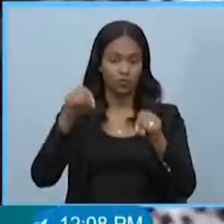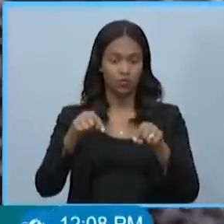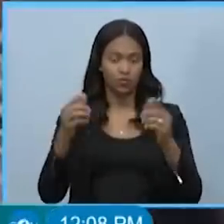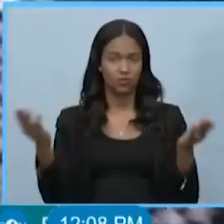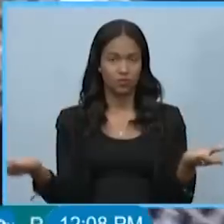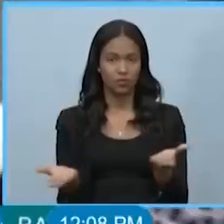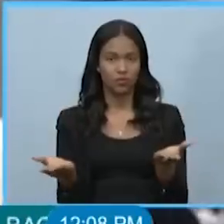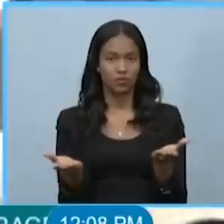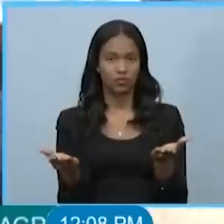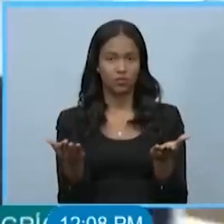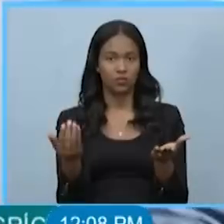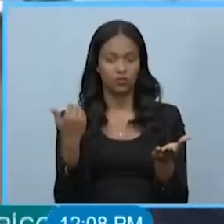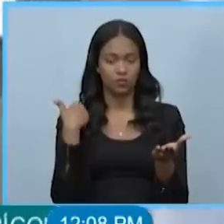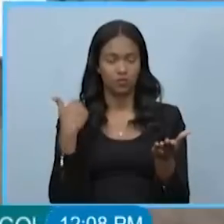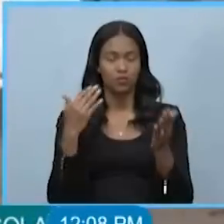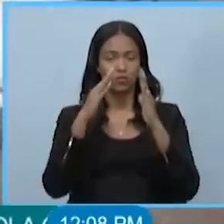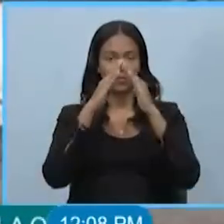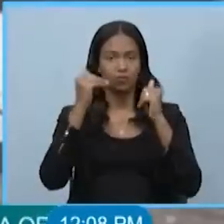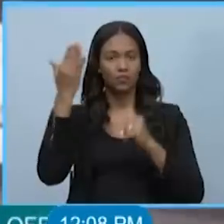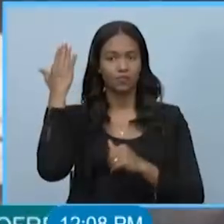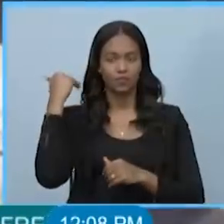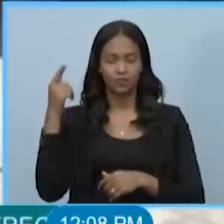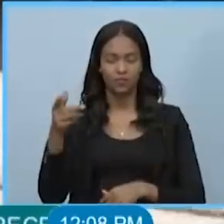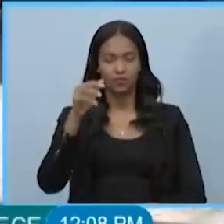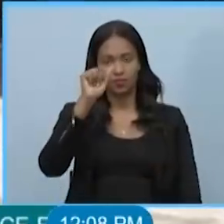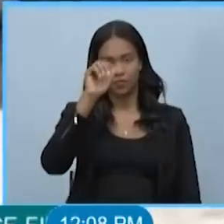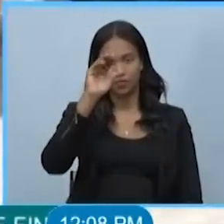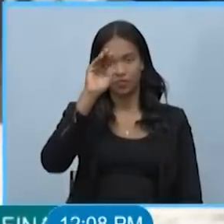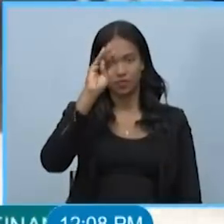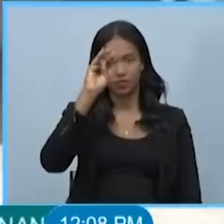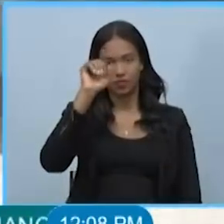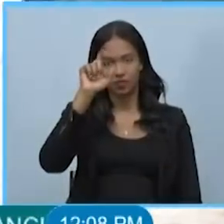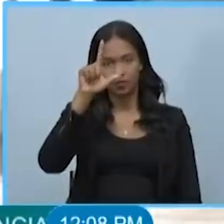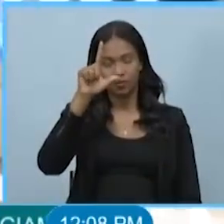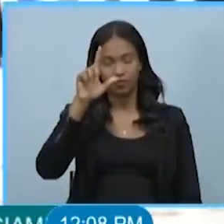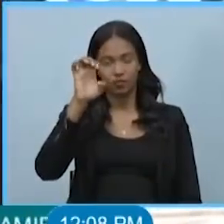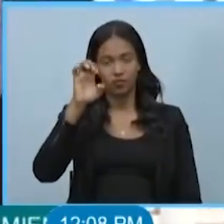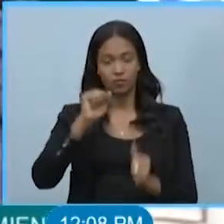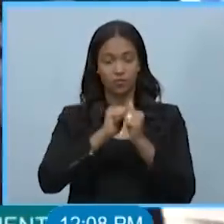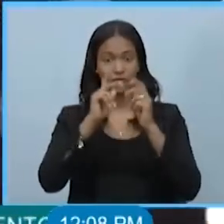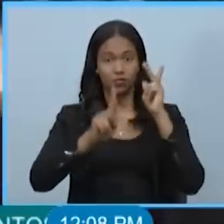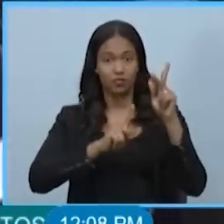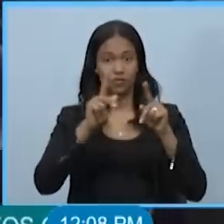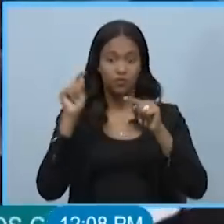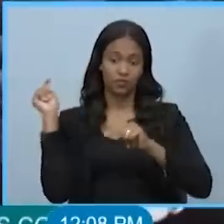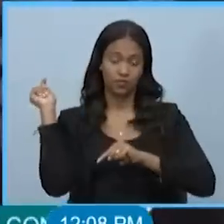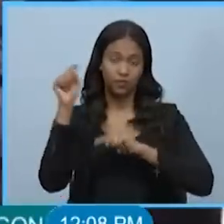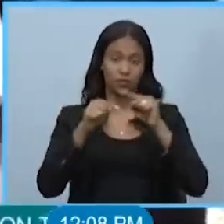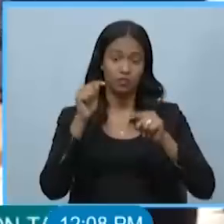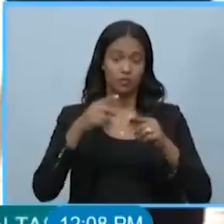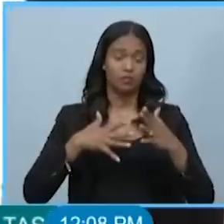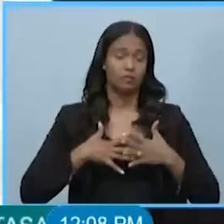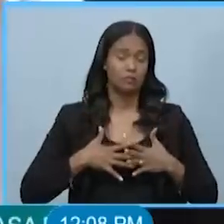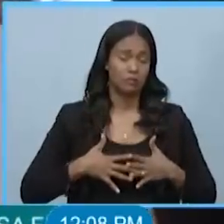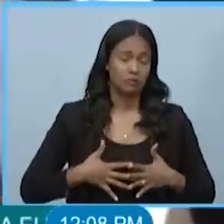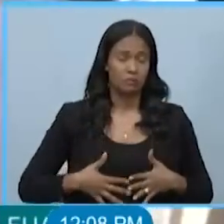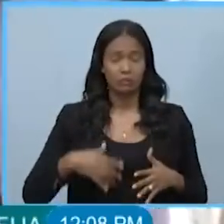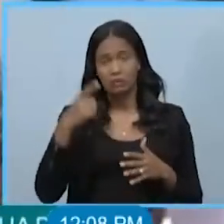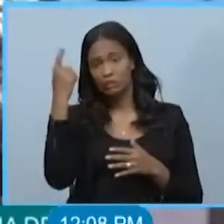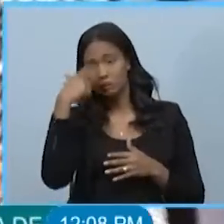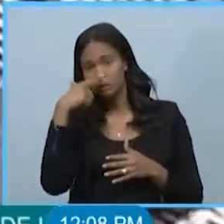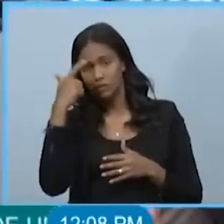en vida fuese la residencia de Amable Aristi Castro. Decenas de personas han llegado bajo llanto, tristeza